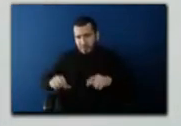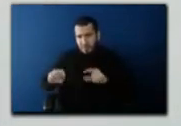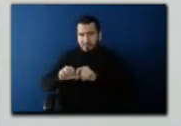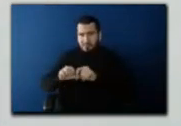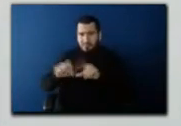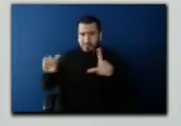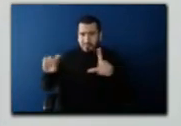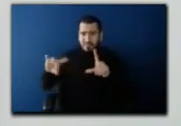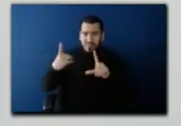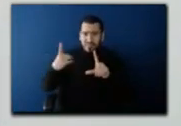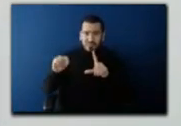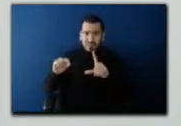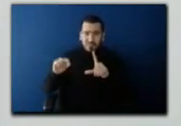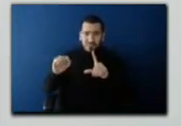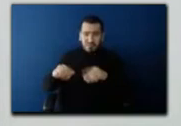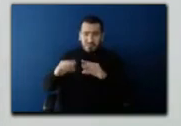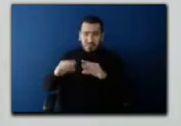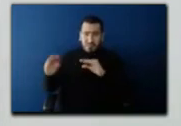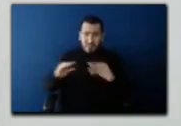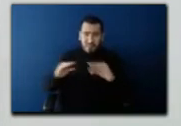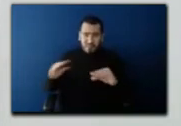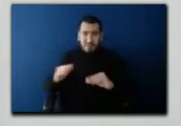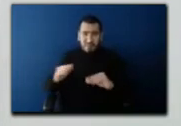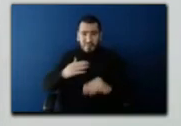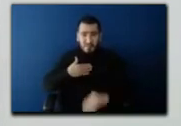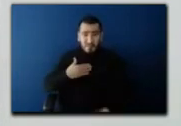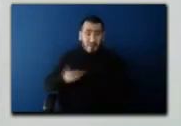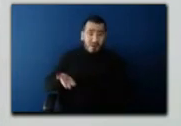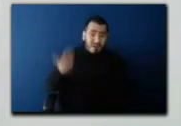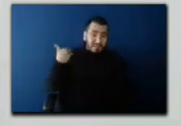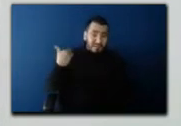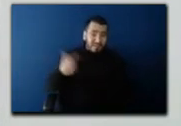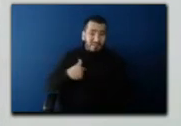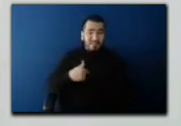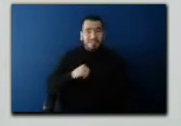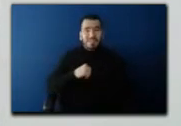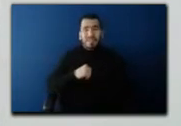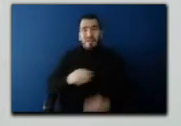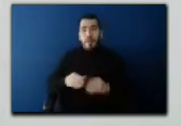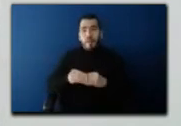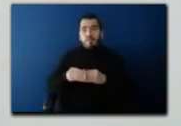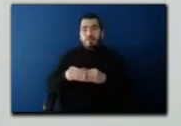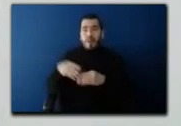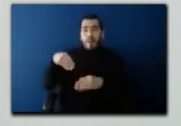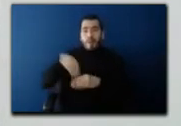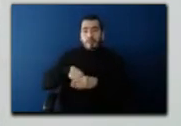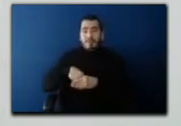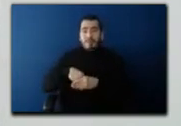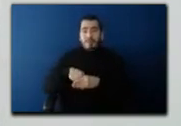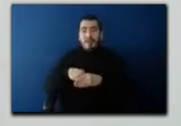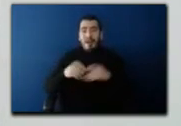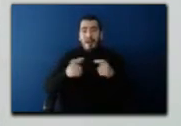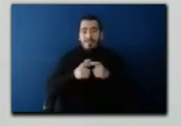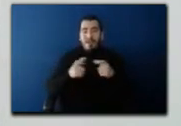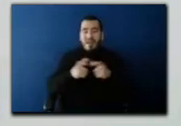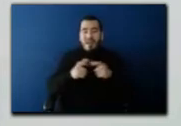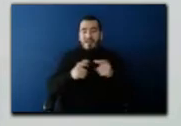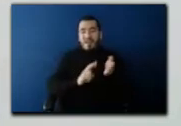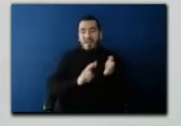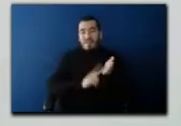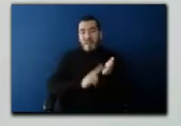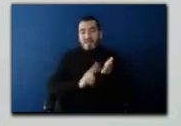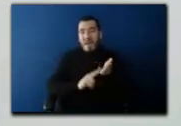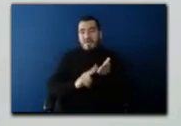digitales. En mi época, el que tuviera la billetera más gorda con tarjetas era el más crack de todos, ¿no?